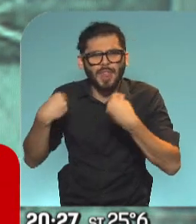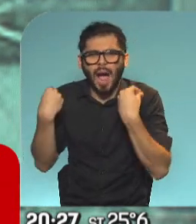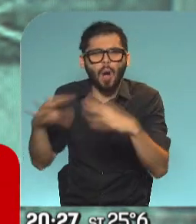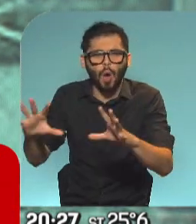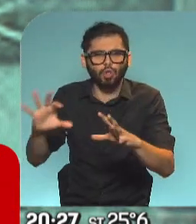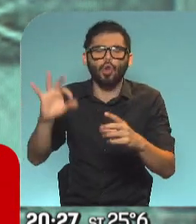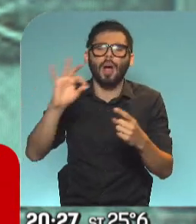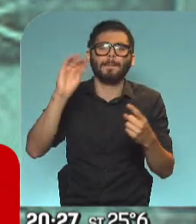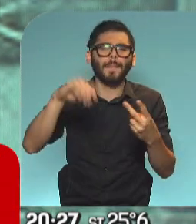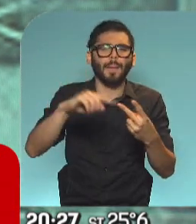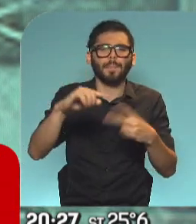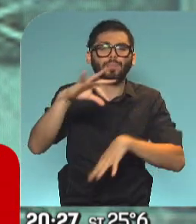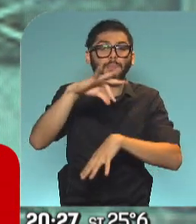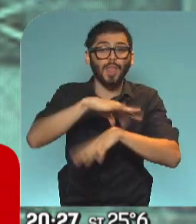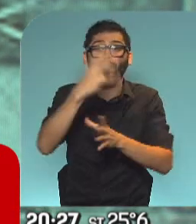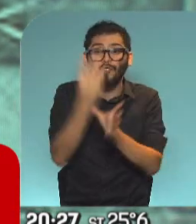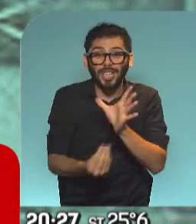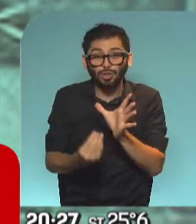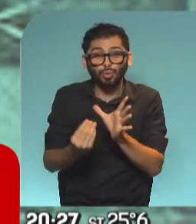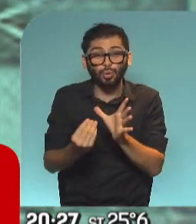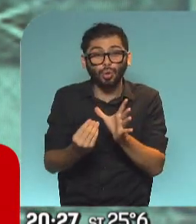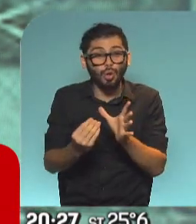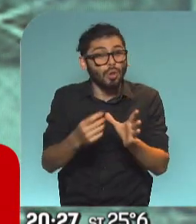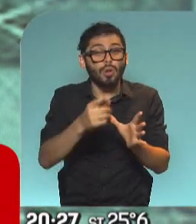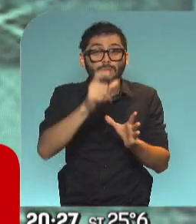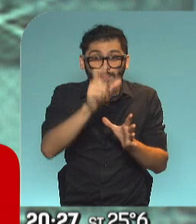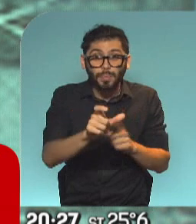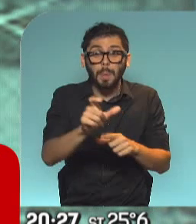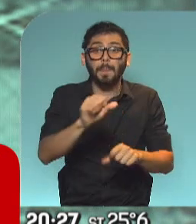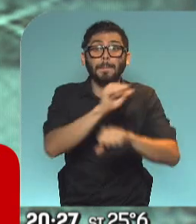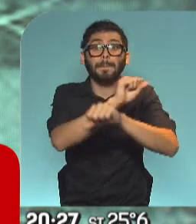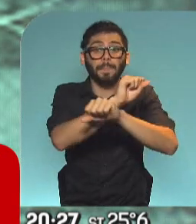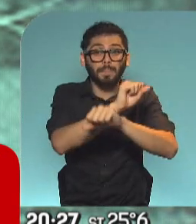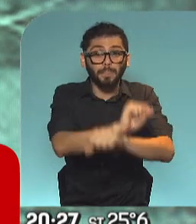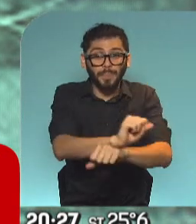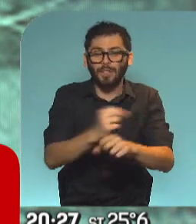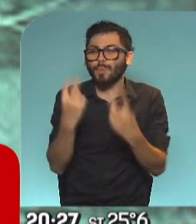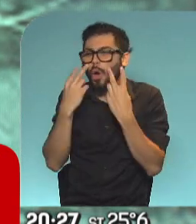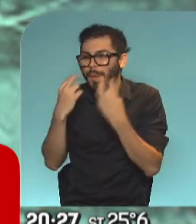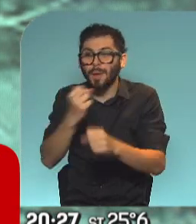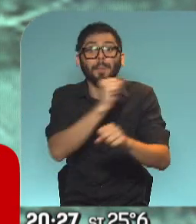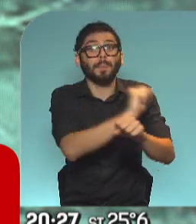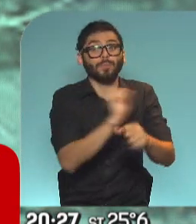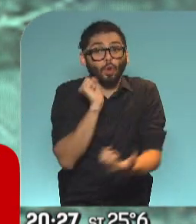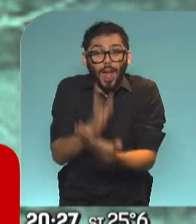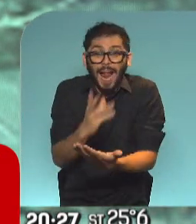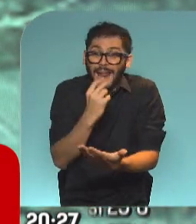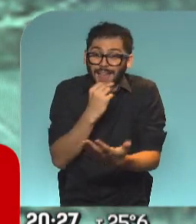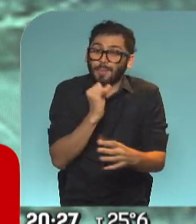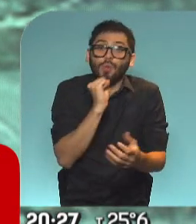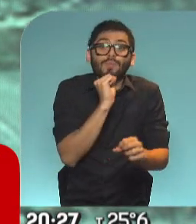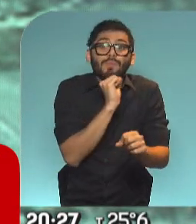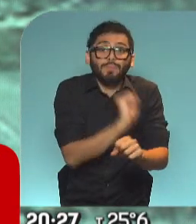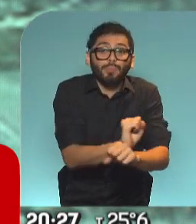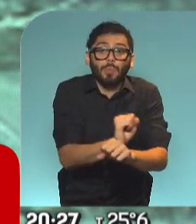muerte, las causales para que una persona pueda estar detenida durante el proceso sin una condena, tienen básicamente que ver con